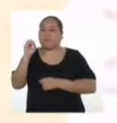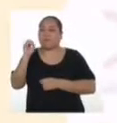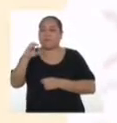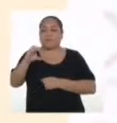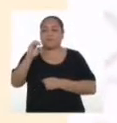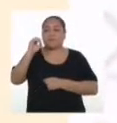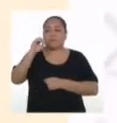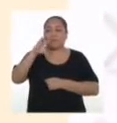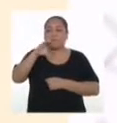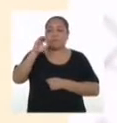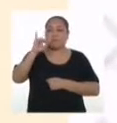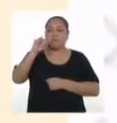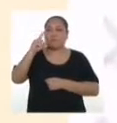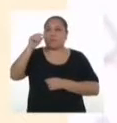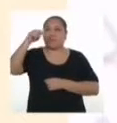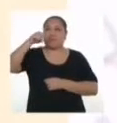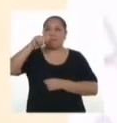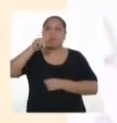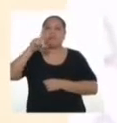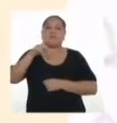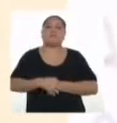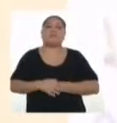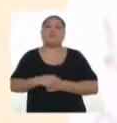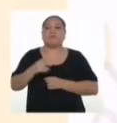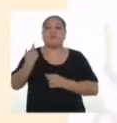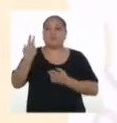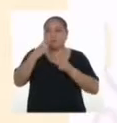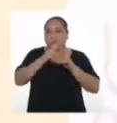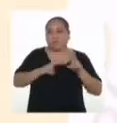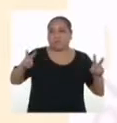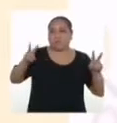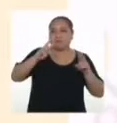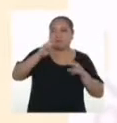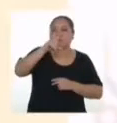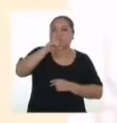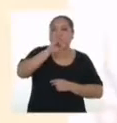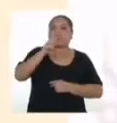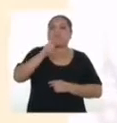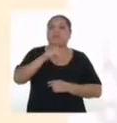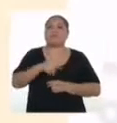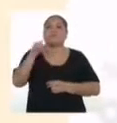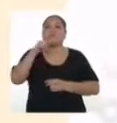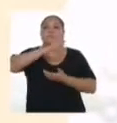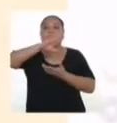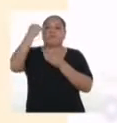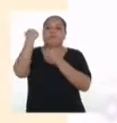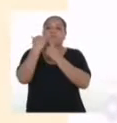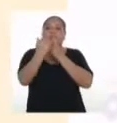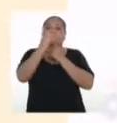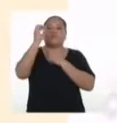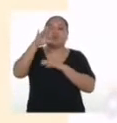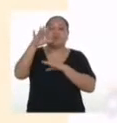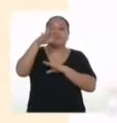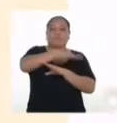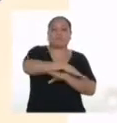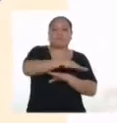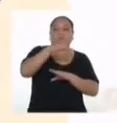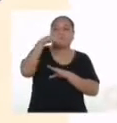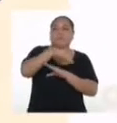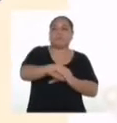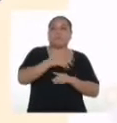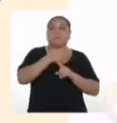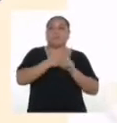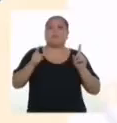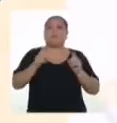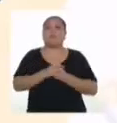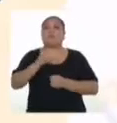Andes, los lugares centrales se localizan siempre en los valles costeros, es decir, en las partes medias o bajas de las cuencas.